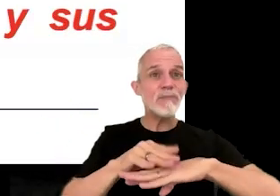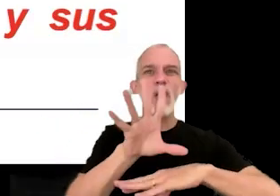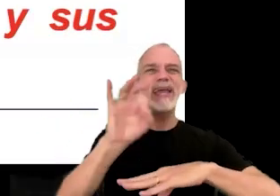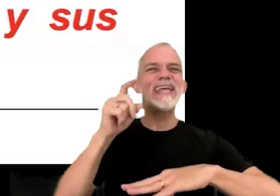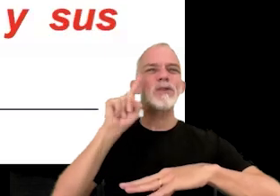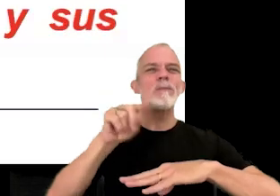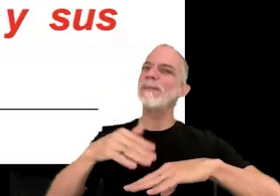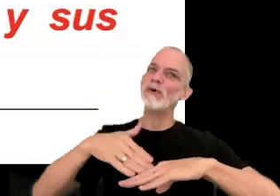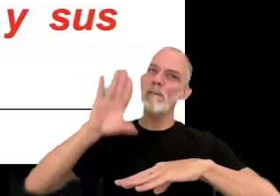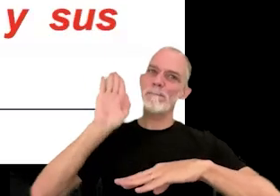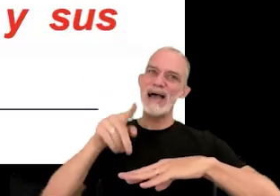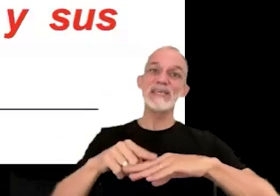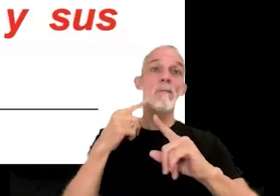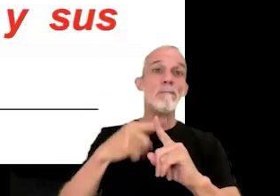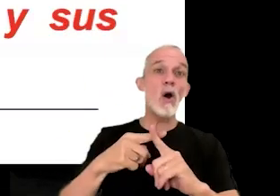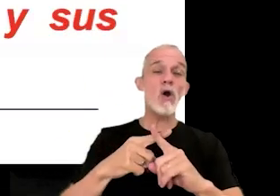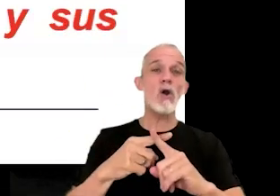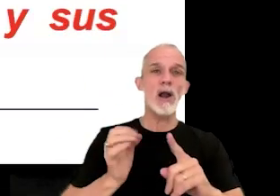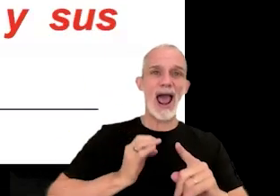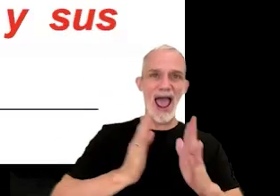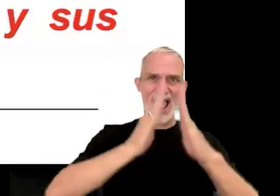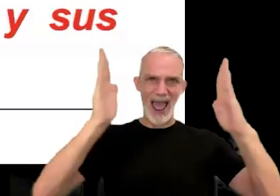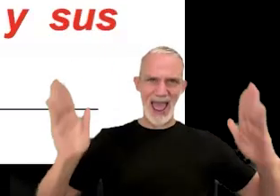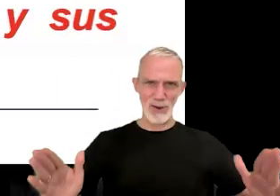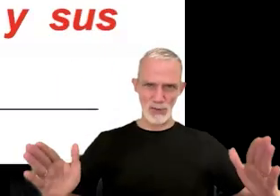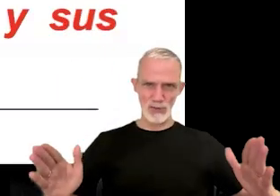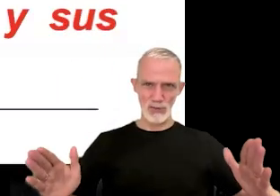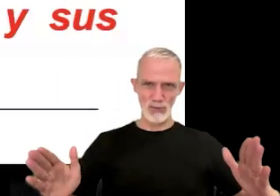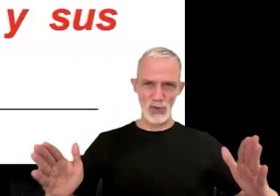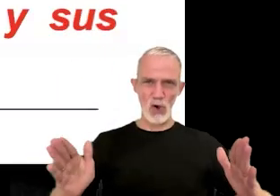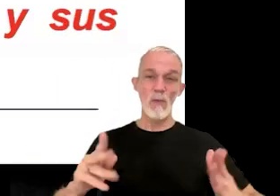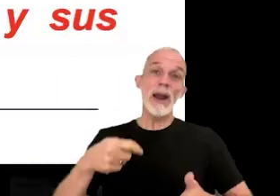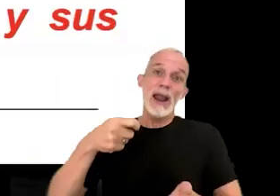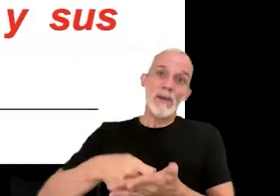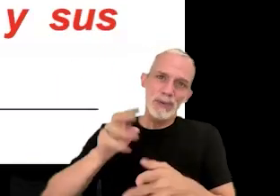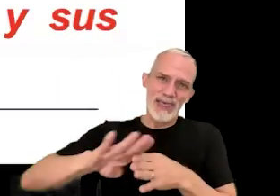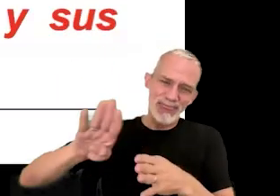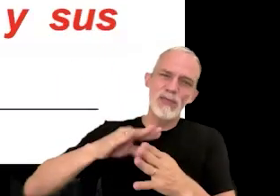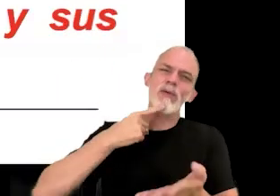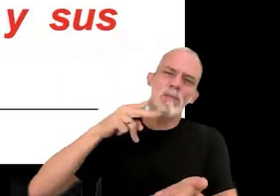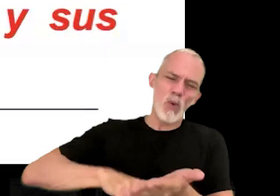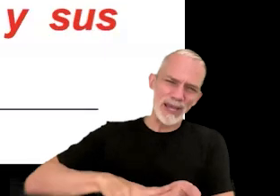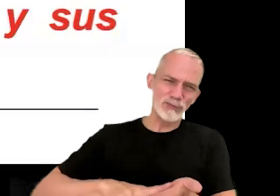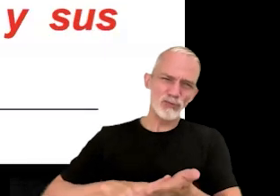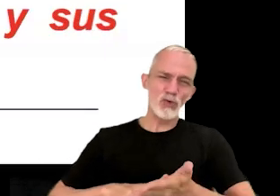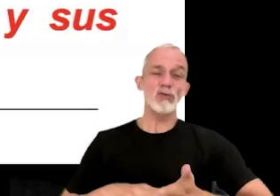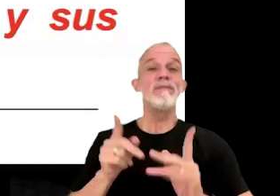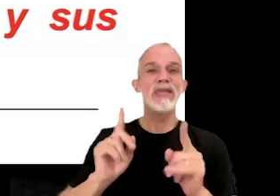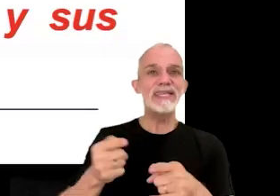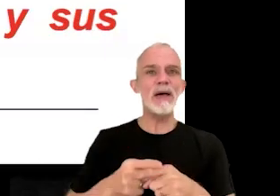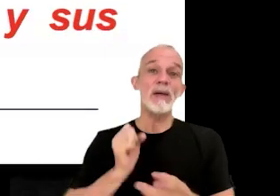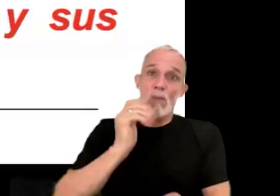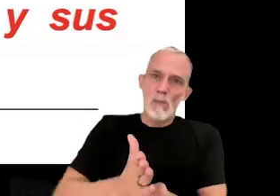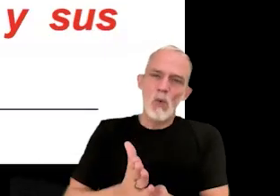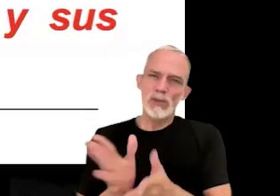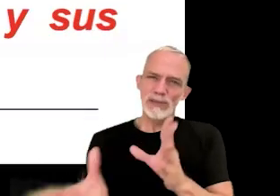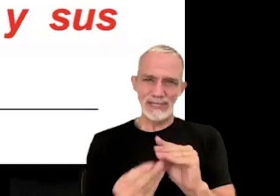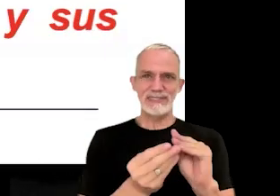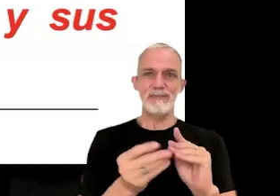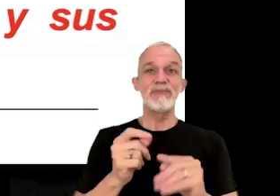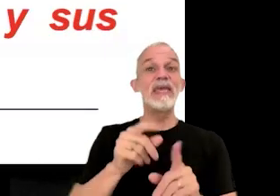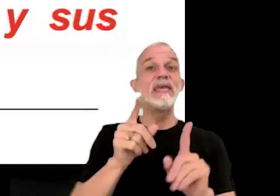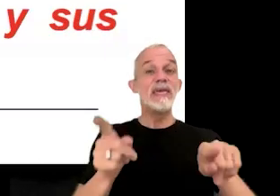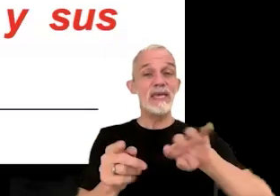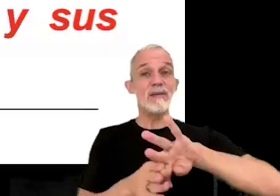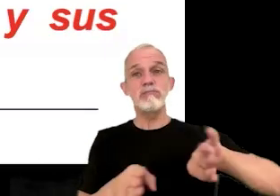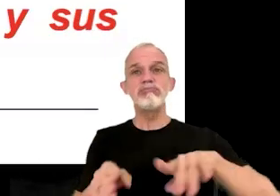500.000 por cada ejercicio anual para las obligaciones tributarias y sus sanciones, y 100.000